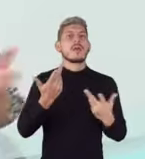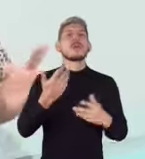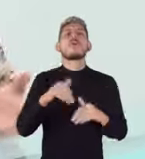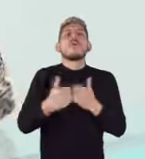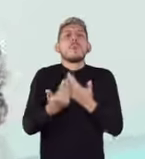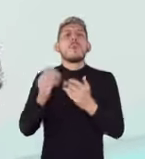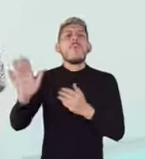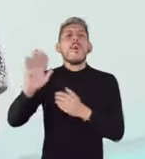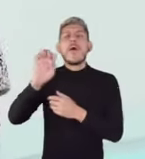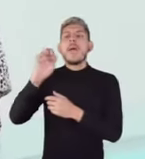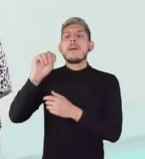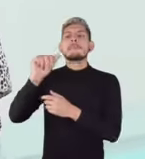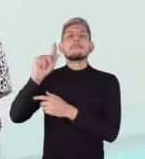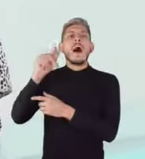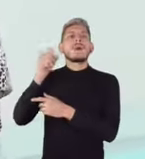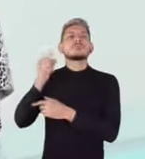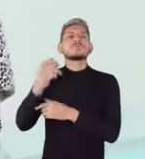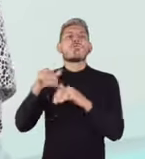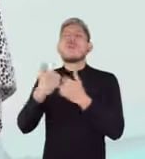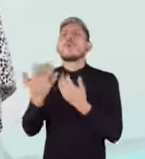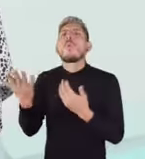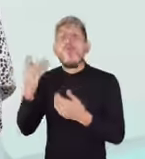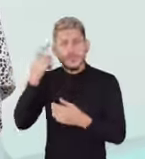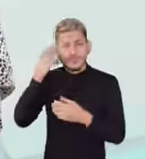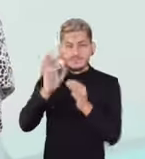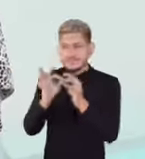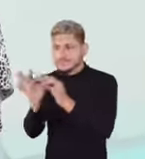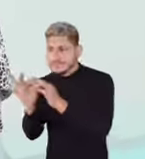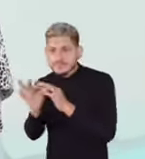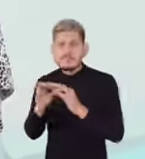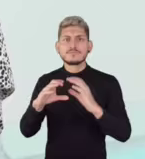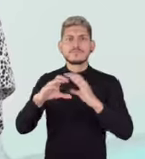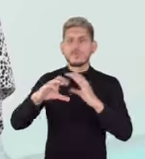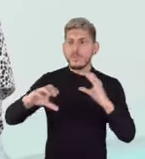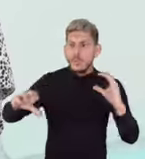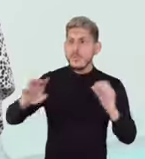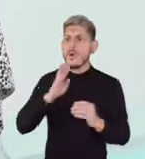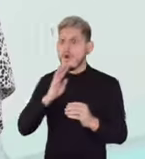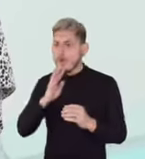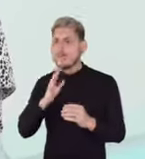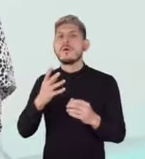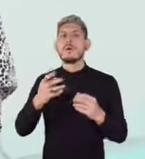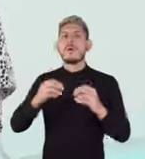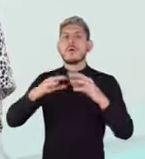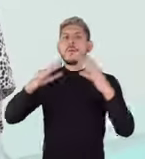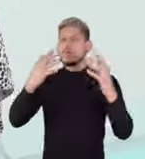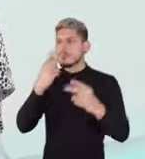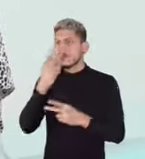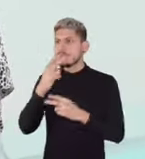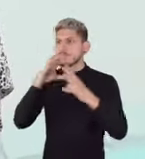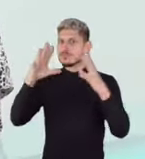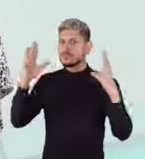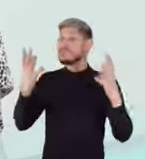todo el sistema de alcantarillado y agua potable, la contaminación ambiental que está ahí. Así que hacemos desde este espacio un llamado urgente